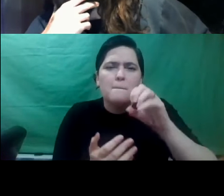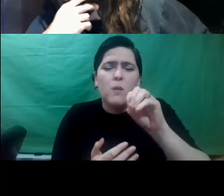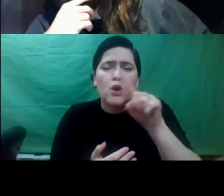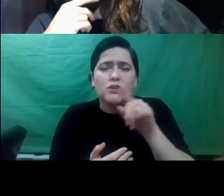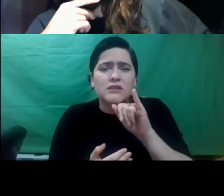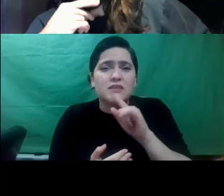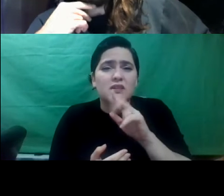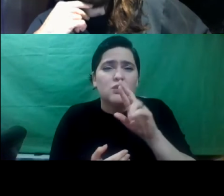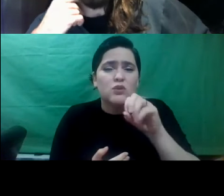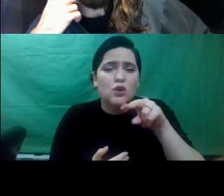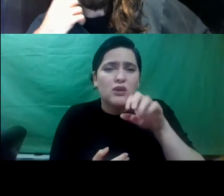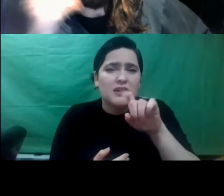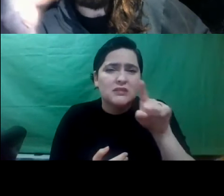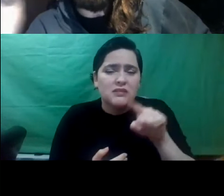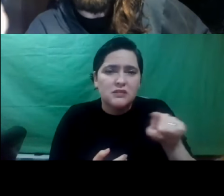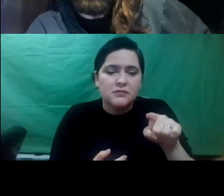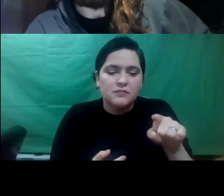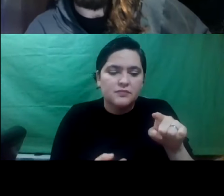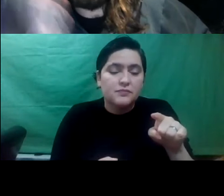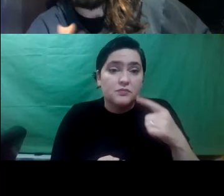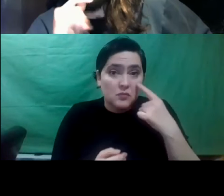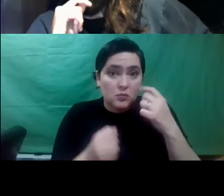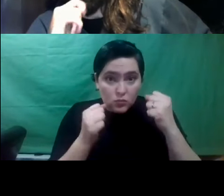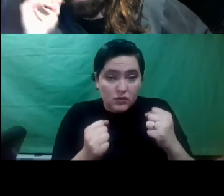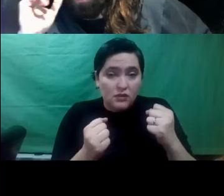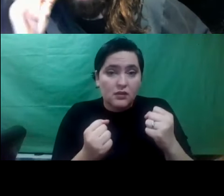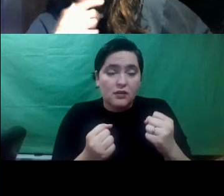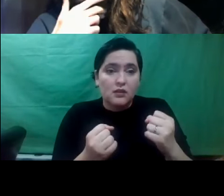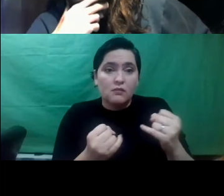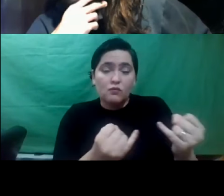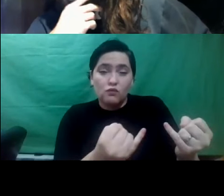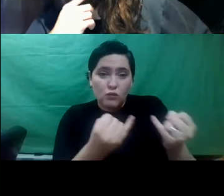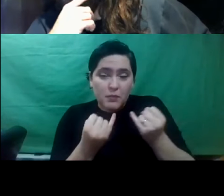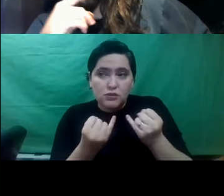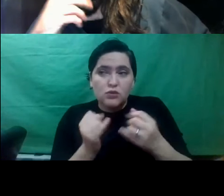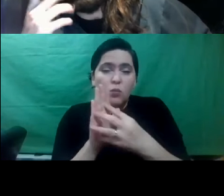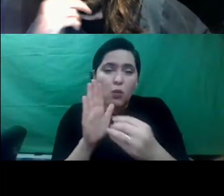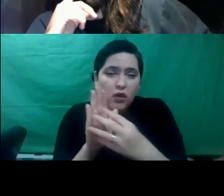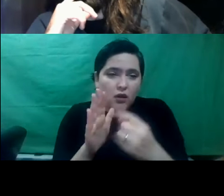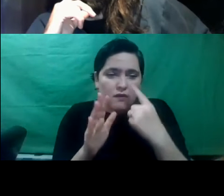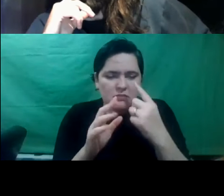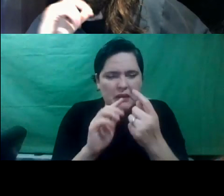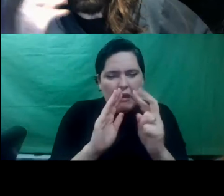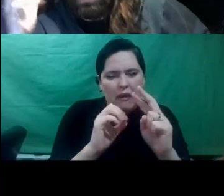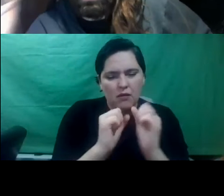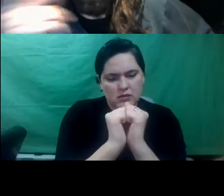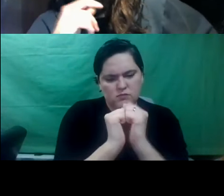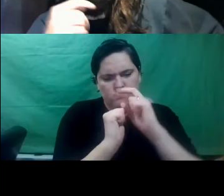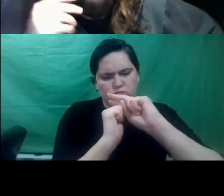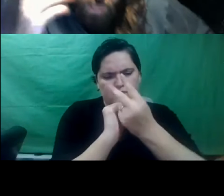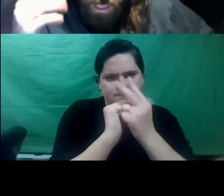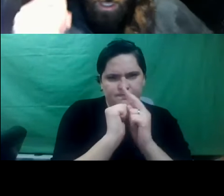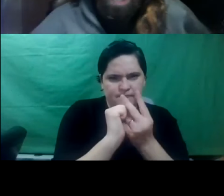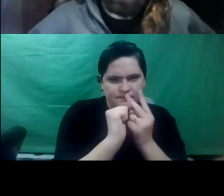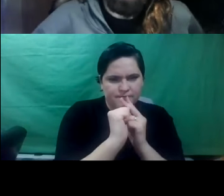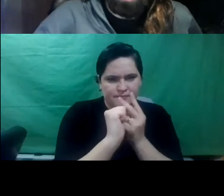emisión de positrones, de tal manera que podemos también darles información al modelo y modificar a cada una de las regiones proporcional a la cantidad de receptor,